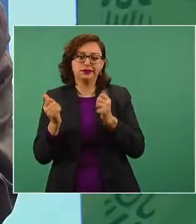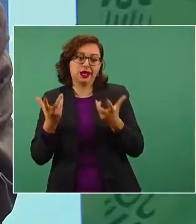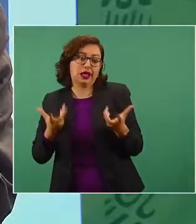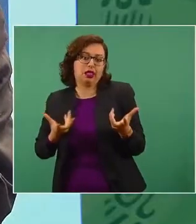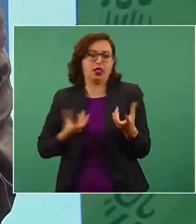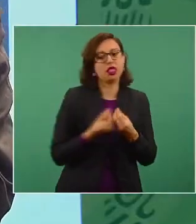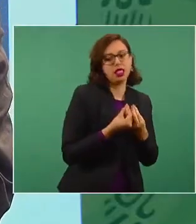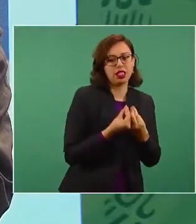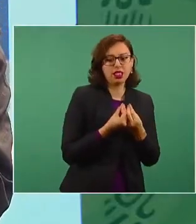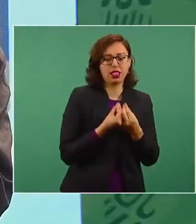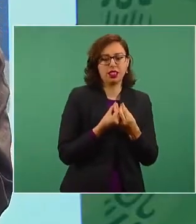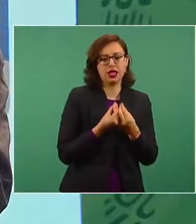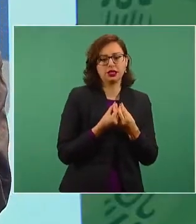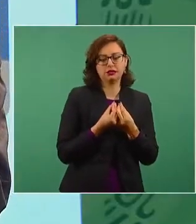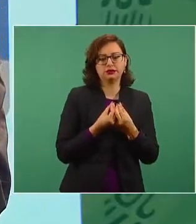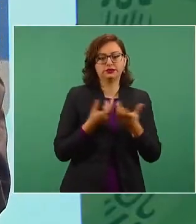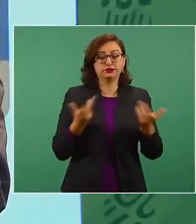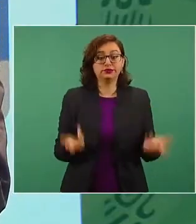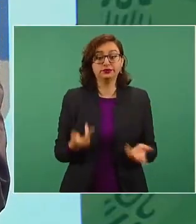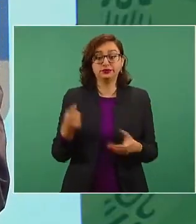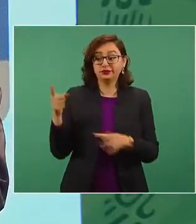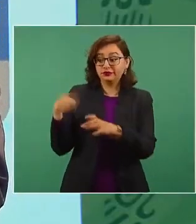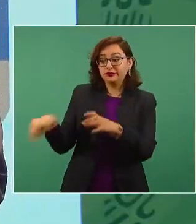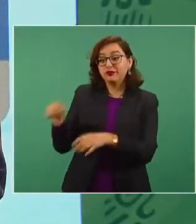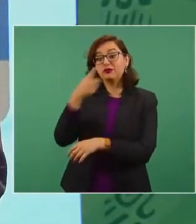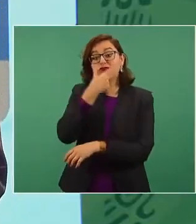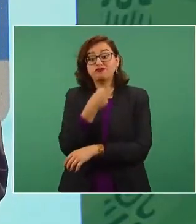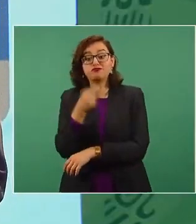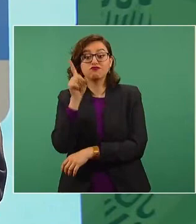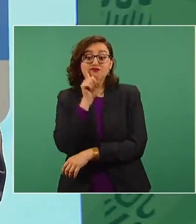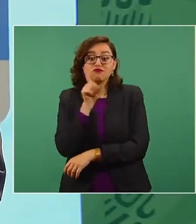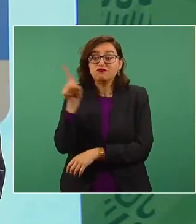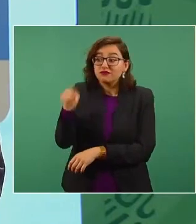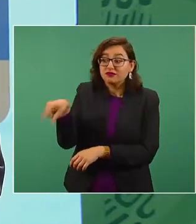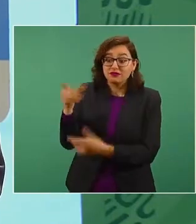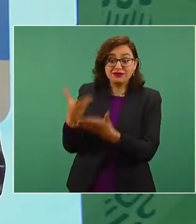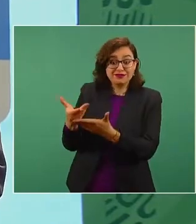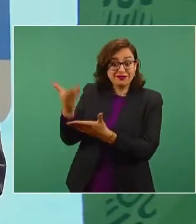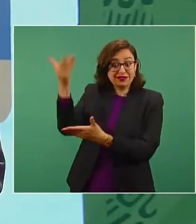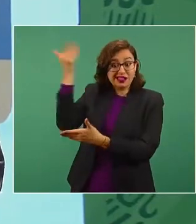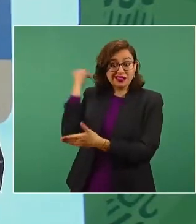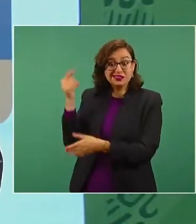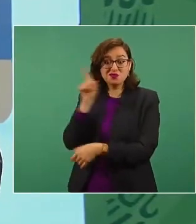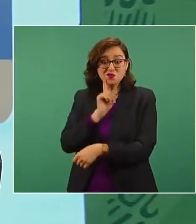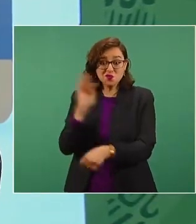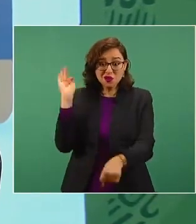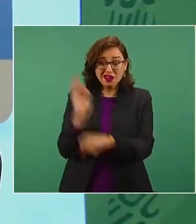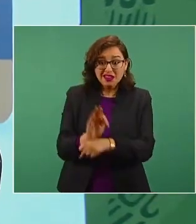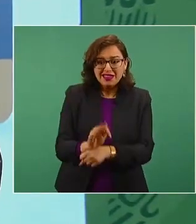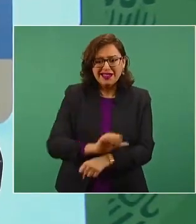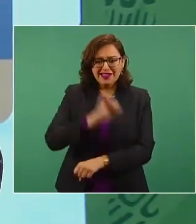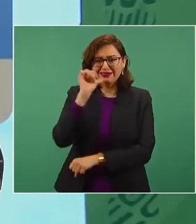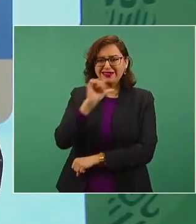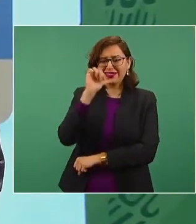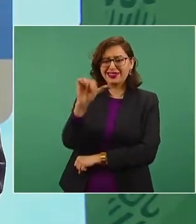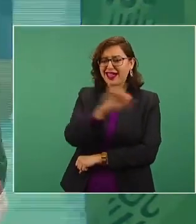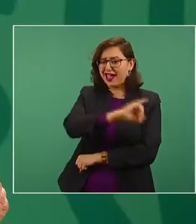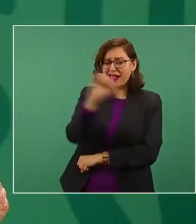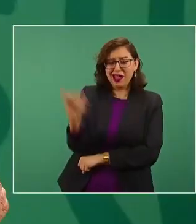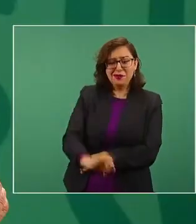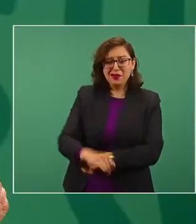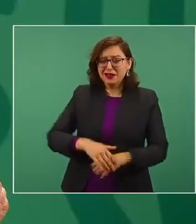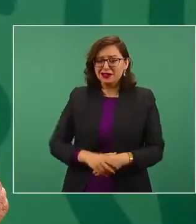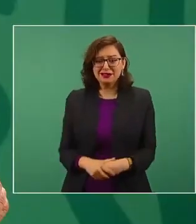gente, hombres, mujeres, que nunca han defendido a las mujeres, que